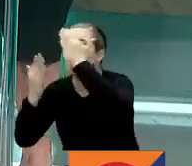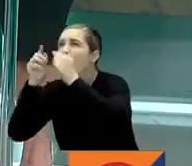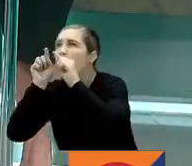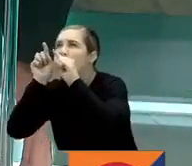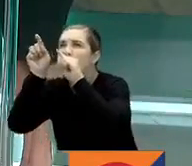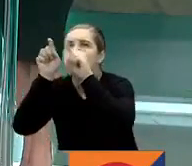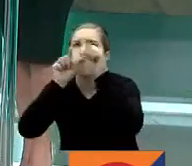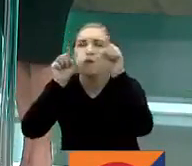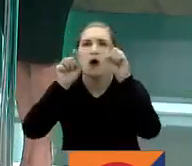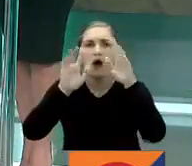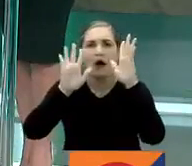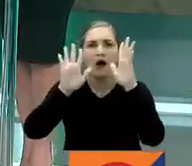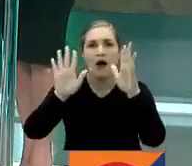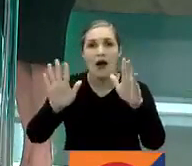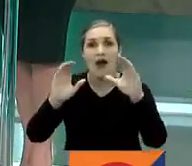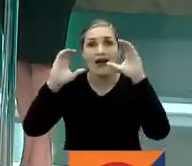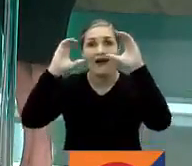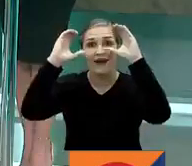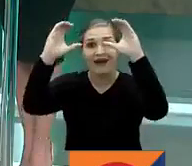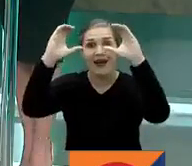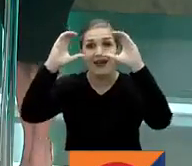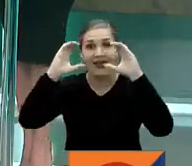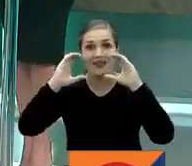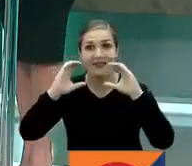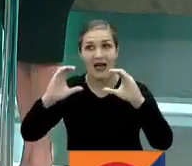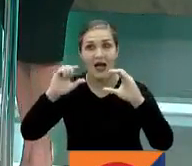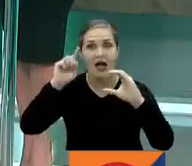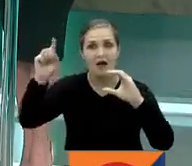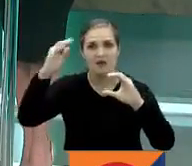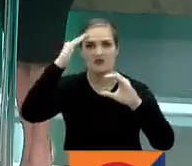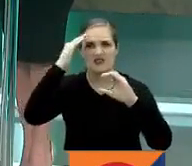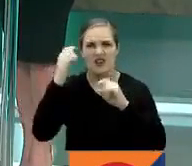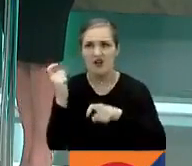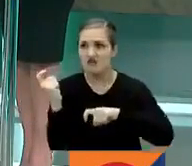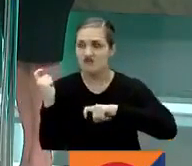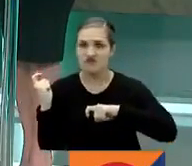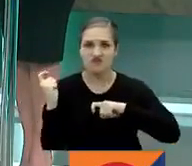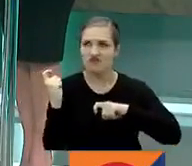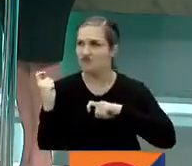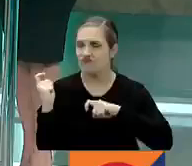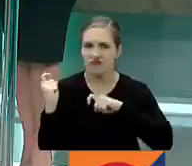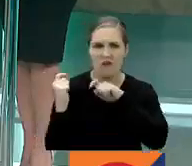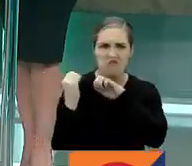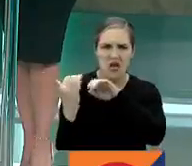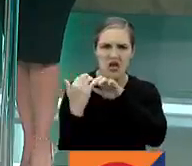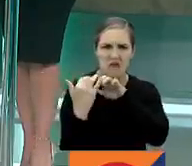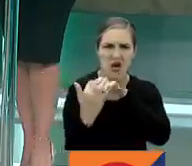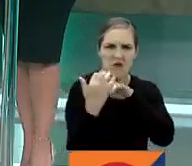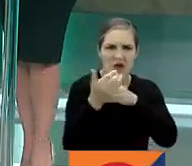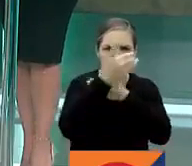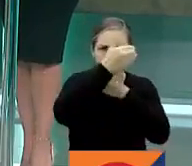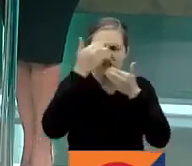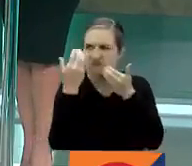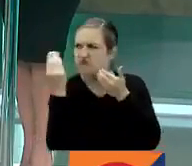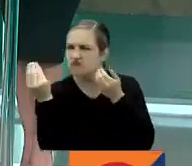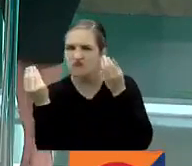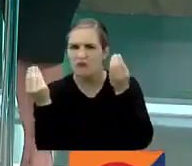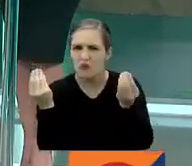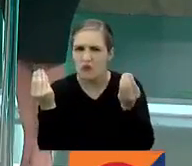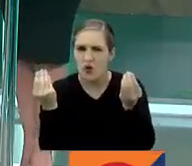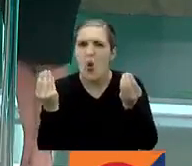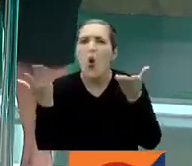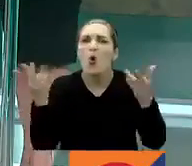del caquetá ha sido muy complejo por causa del conflicto armado así en línea pero sin embargo el trabajo entre organizaciones